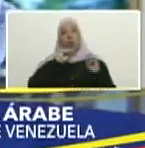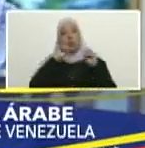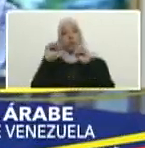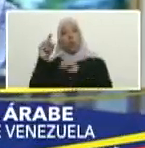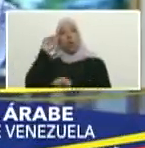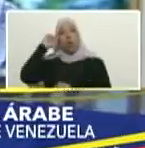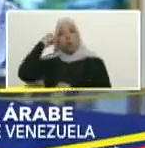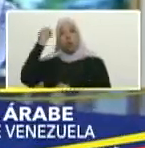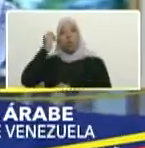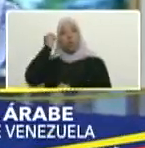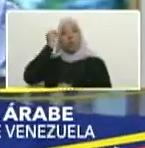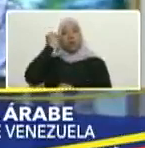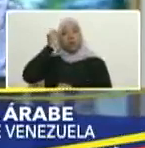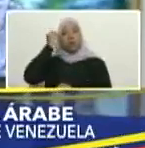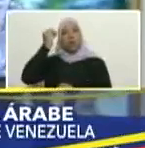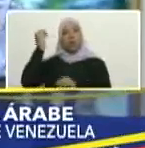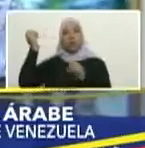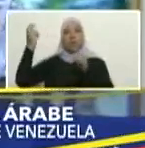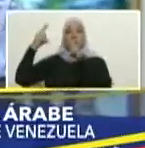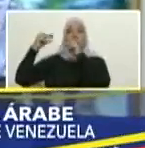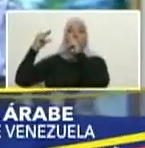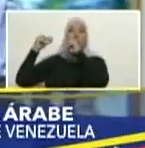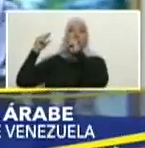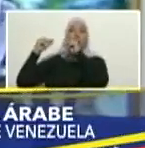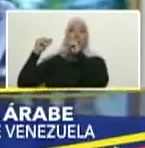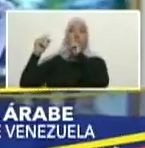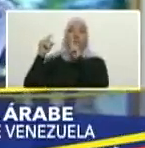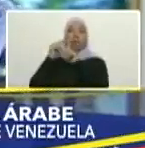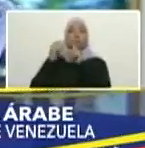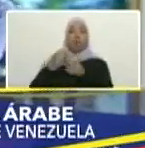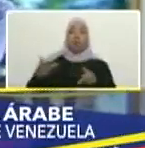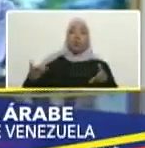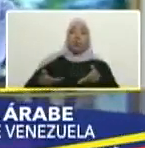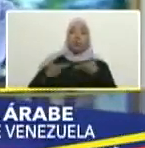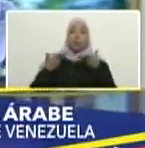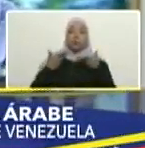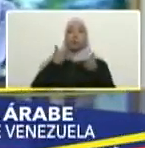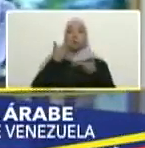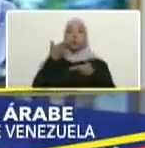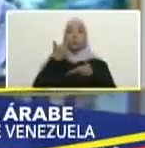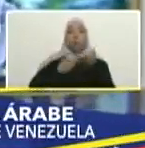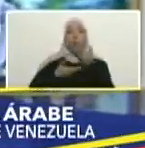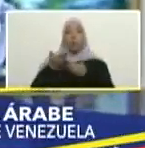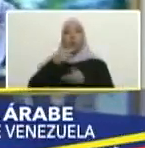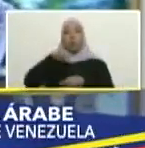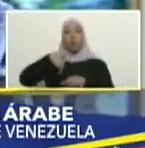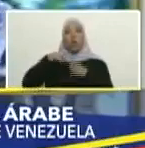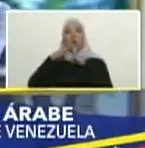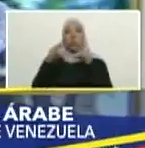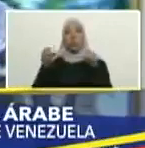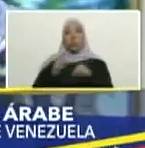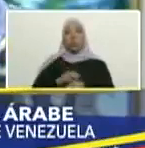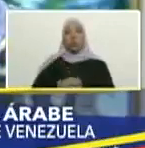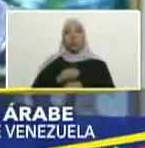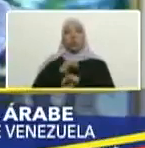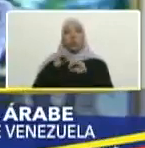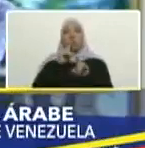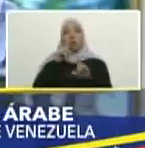su pensamiento de inspiración y sus palabras de aliento al convocarnos a todos, y